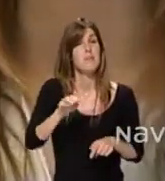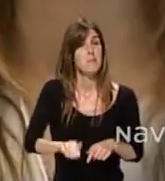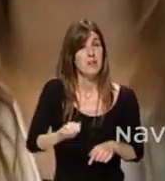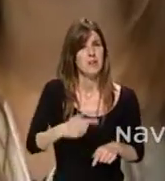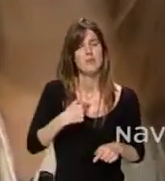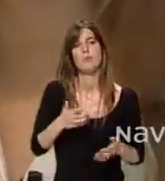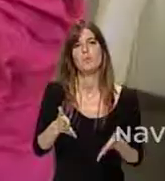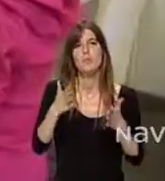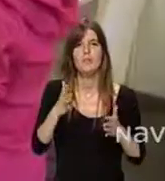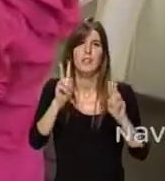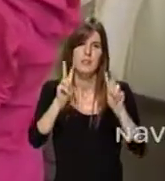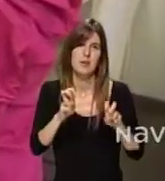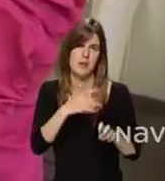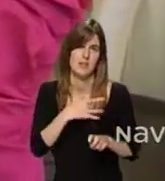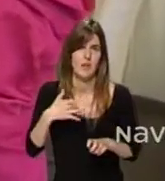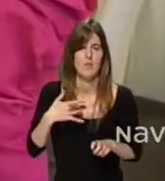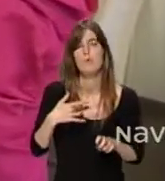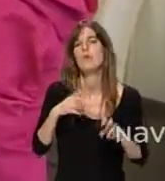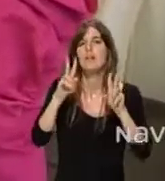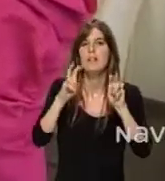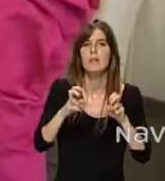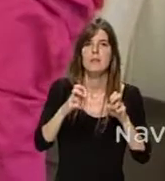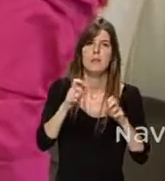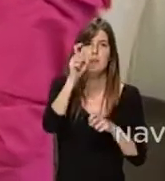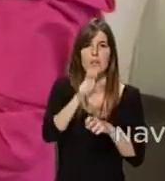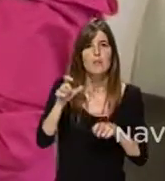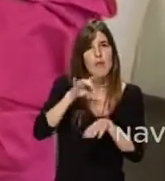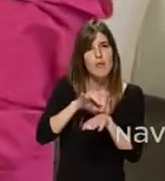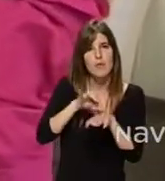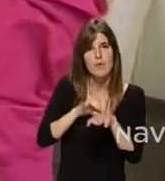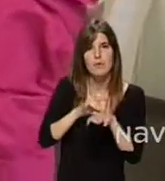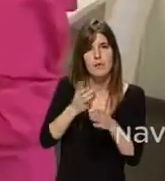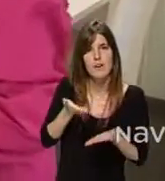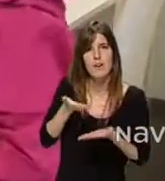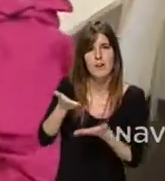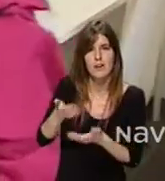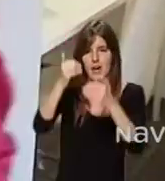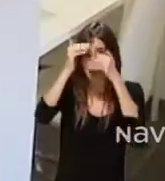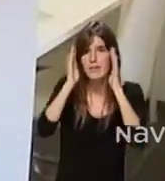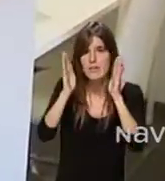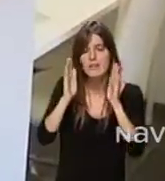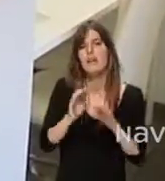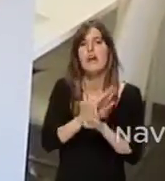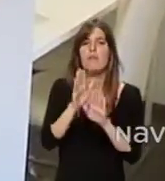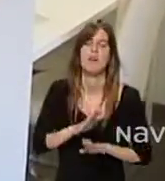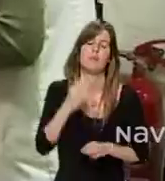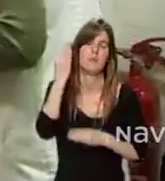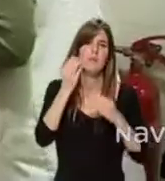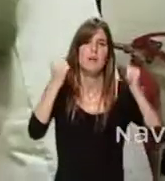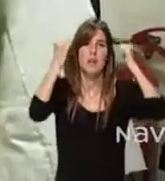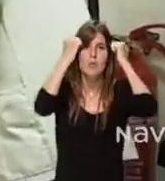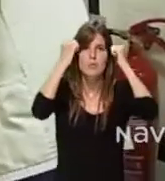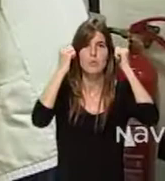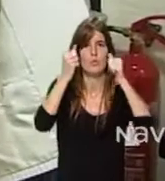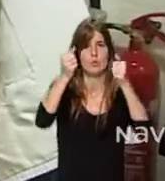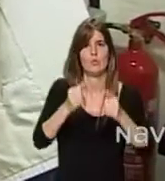el tema de la salud, la atención a los pacientes, entonces al final decidí estudiar óptica,